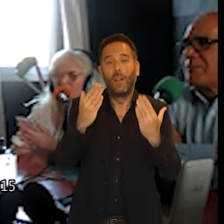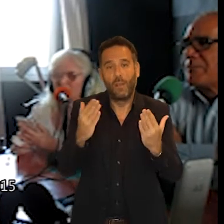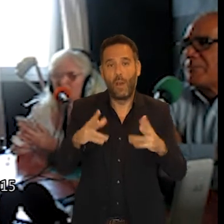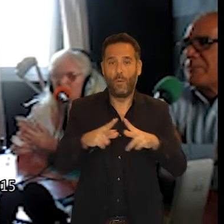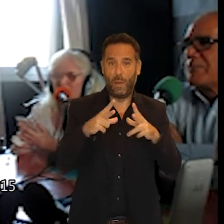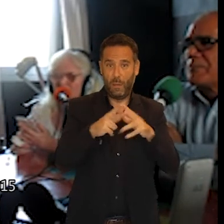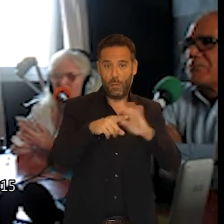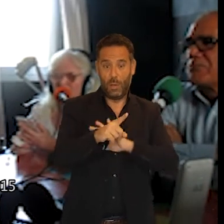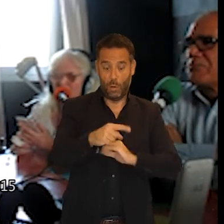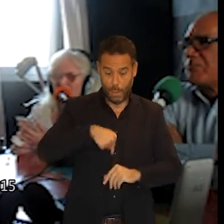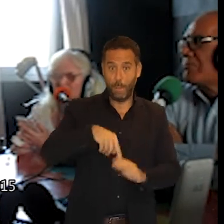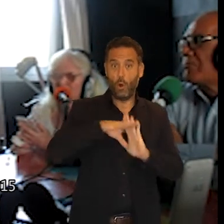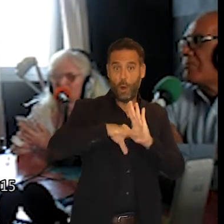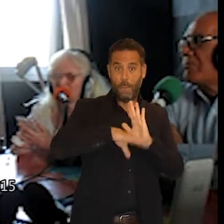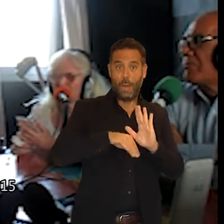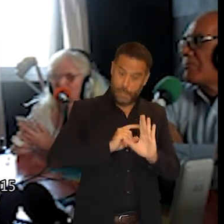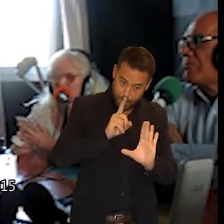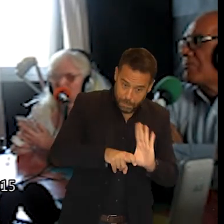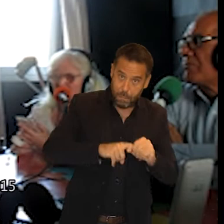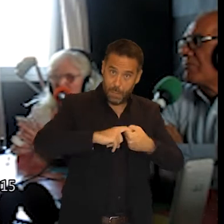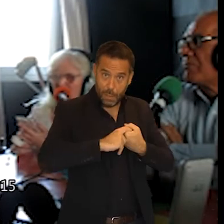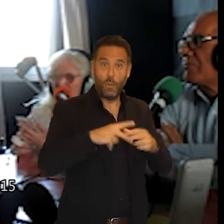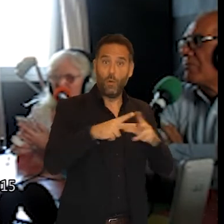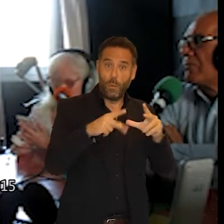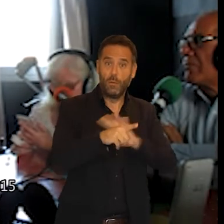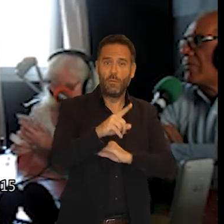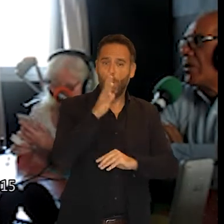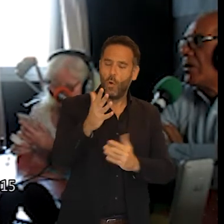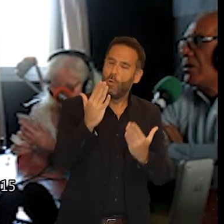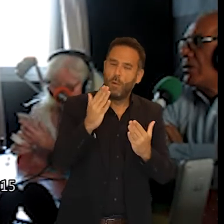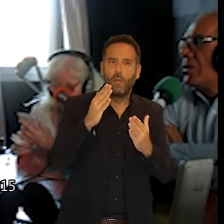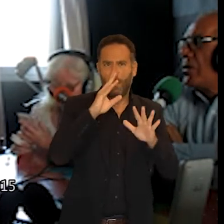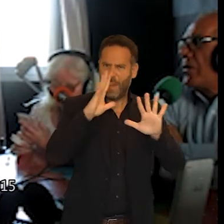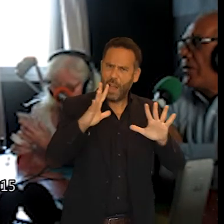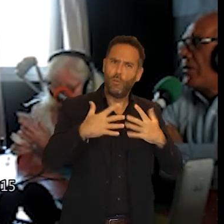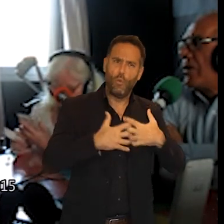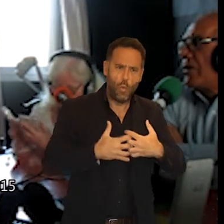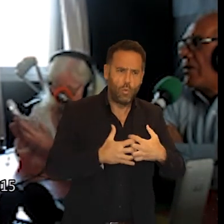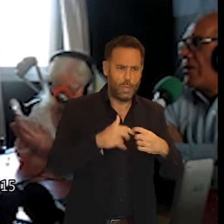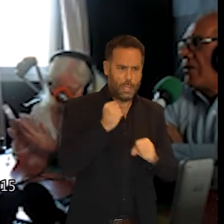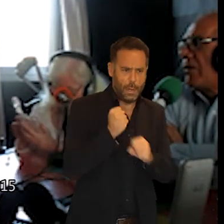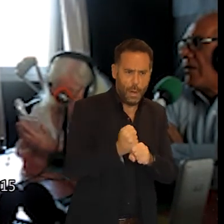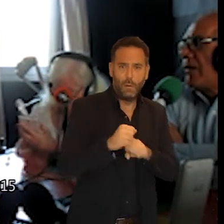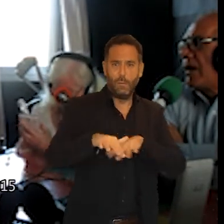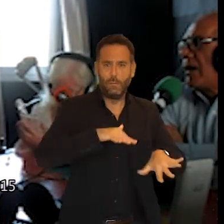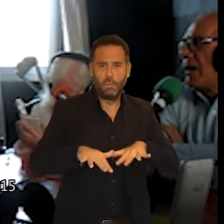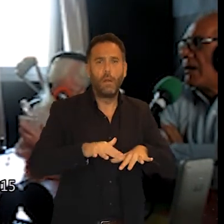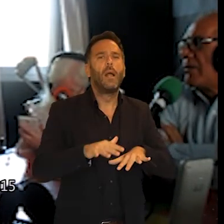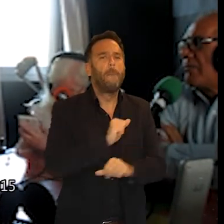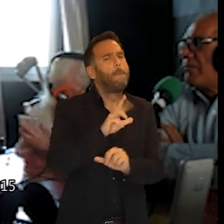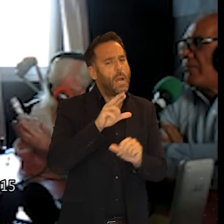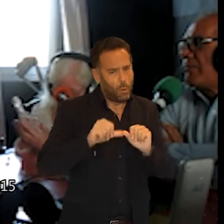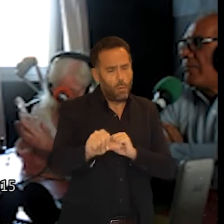este programa es miembro de esta agrupación, por esos 10 años de lucha, de trabajo, y que sean muchos más